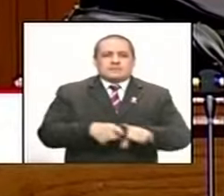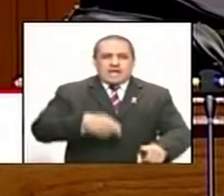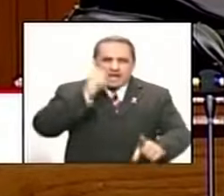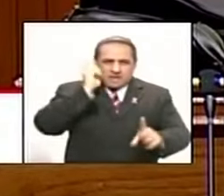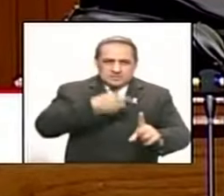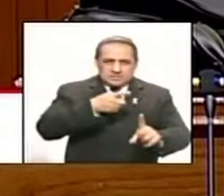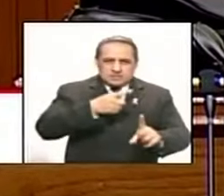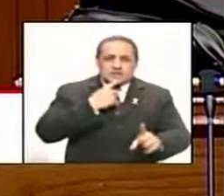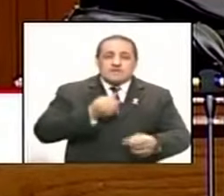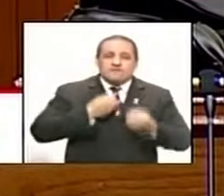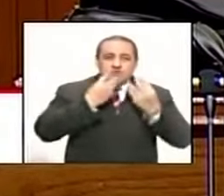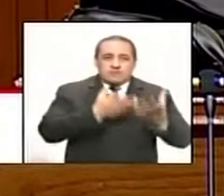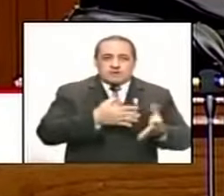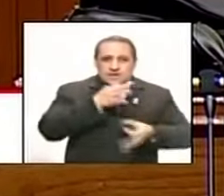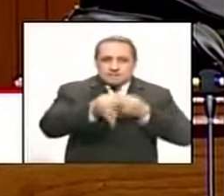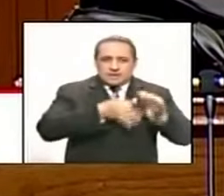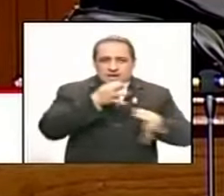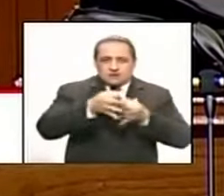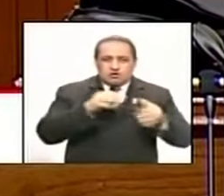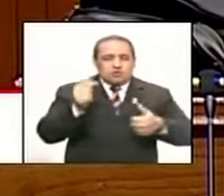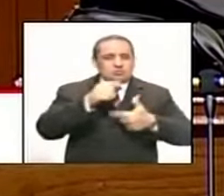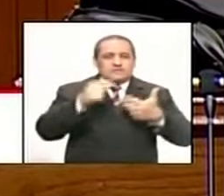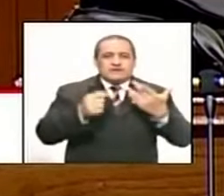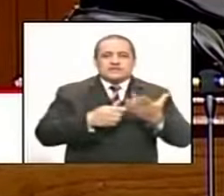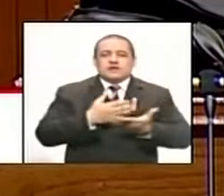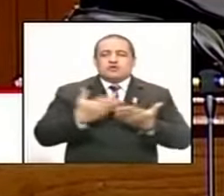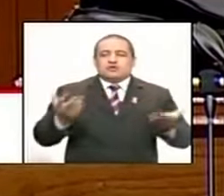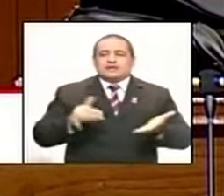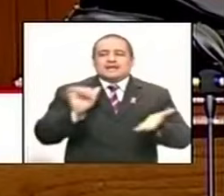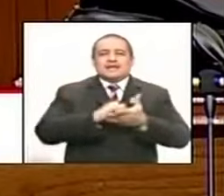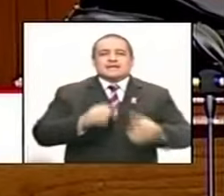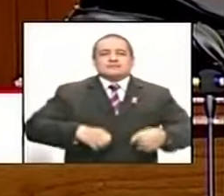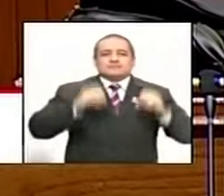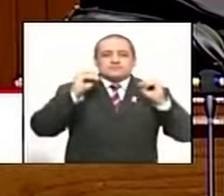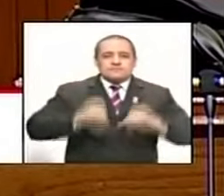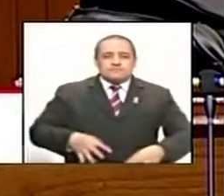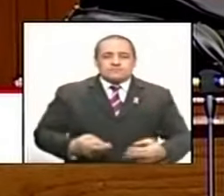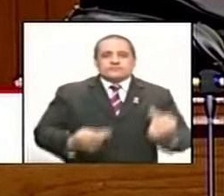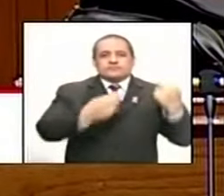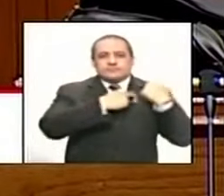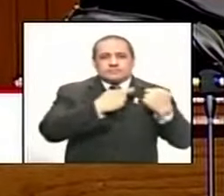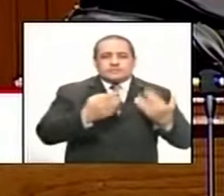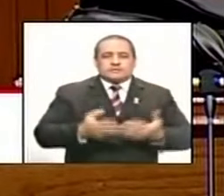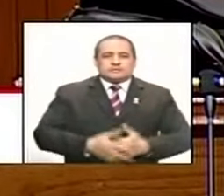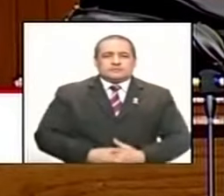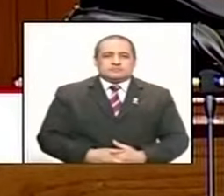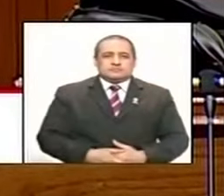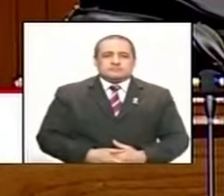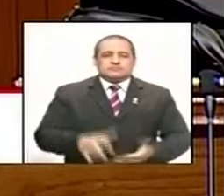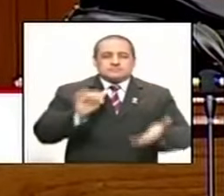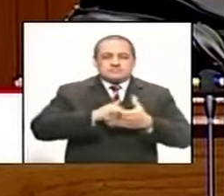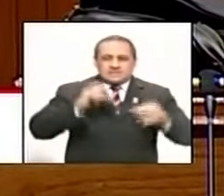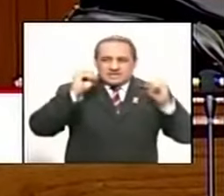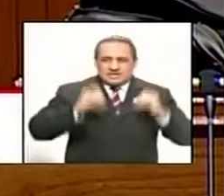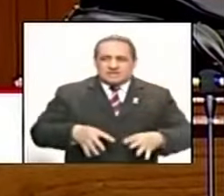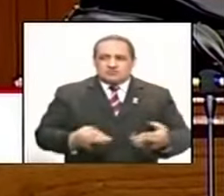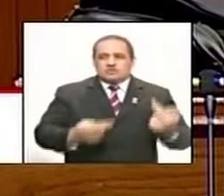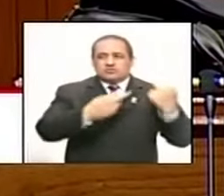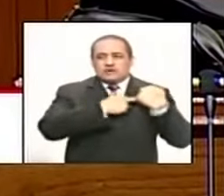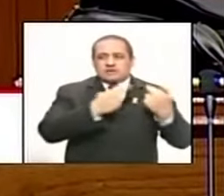amenazándolos, informándoles, indicándoles, como quieran llamarle, que renuncien a su cargo, que renuncien a su